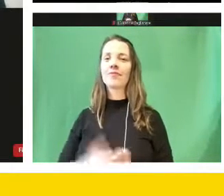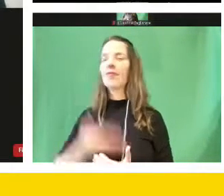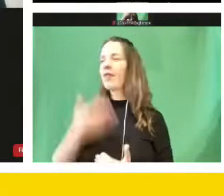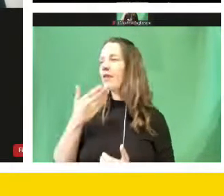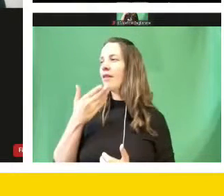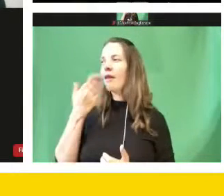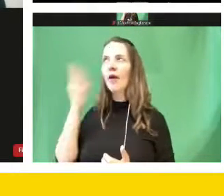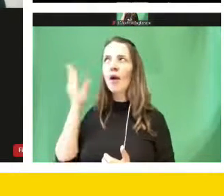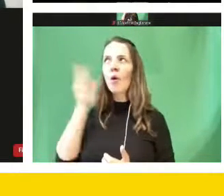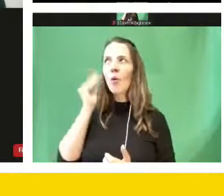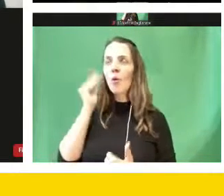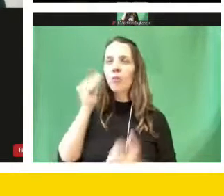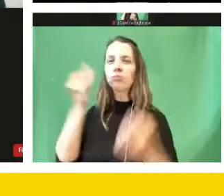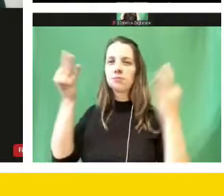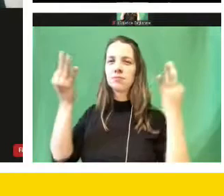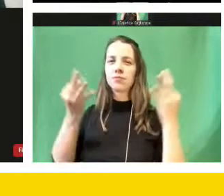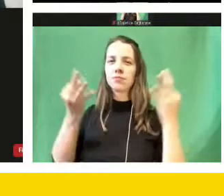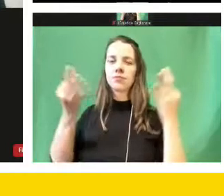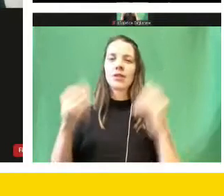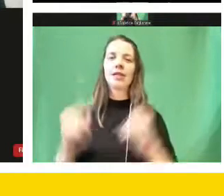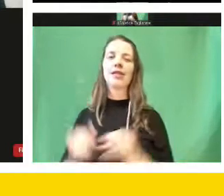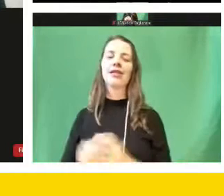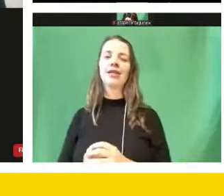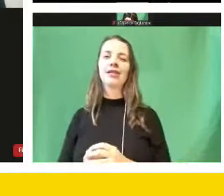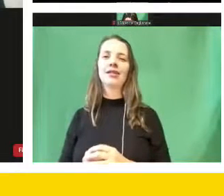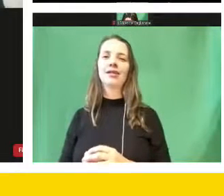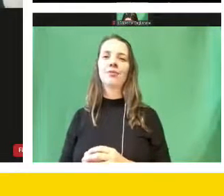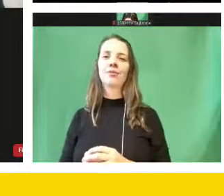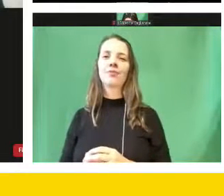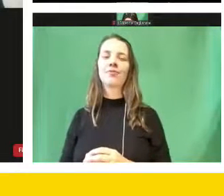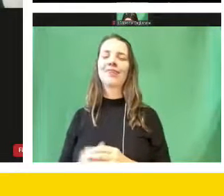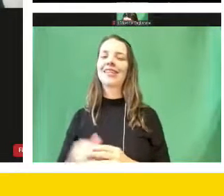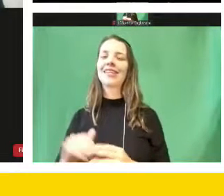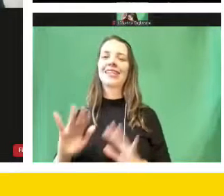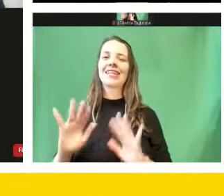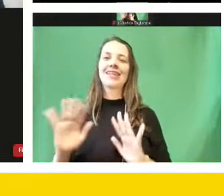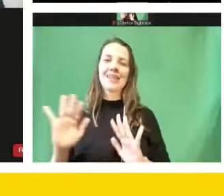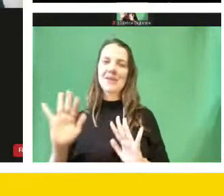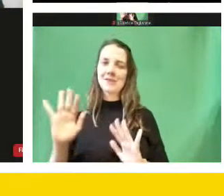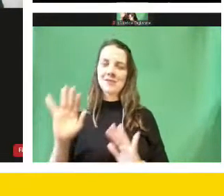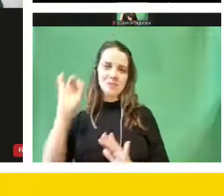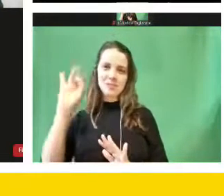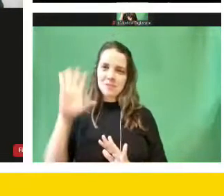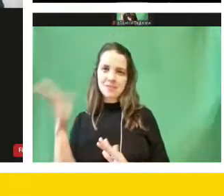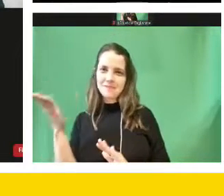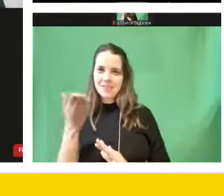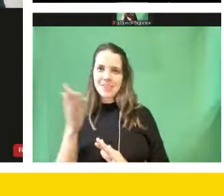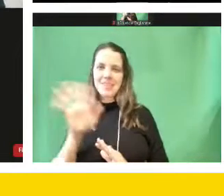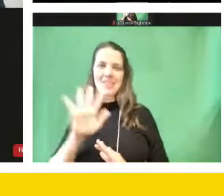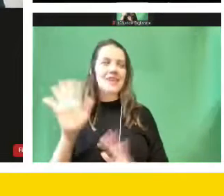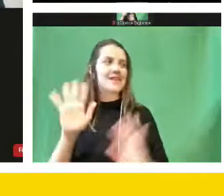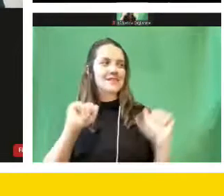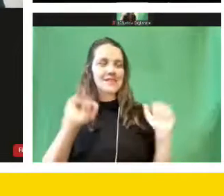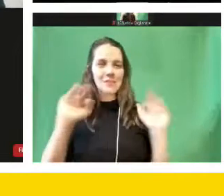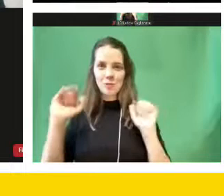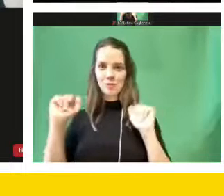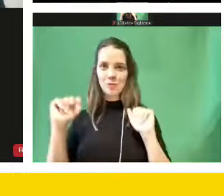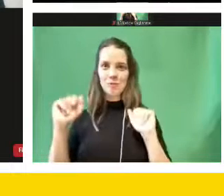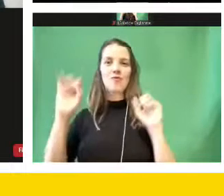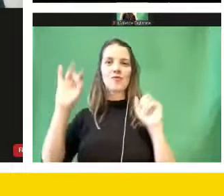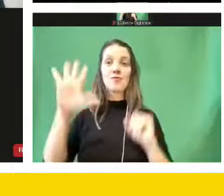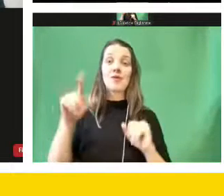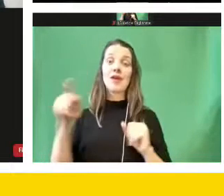Genial, genial, gracias. Yo solo quería pasar y saludar, agradecer primero la invitación